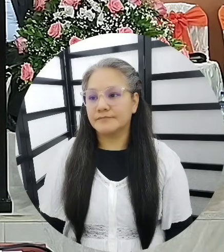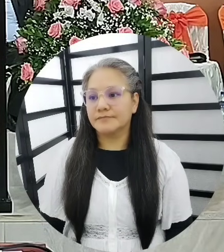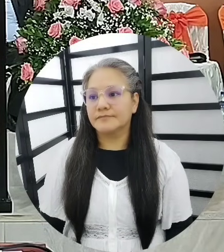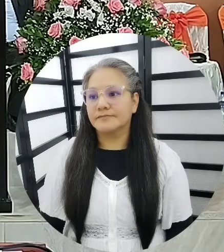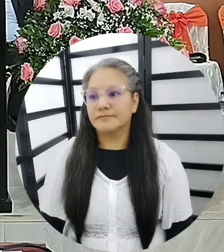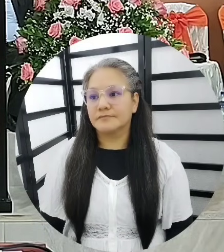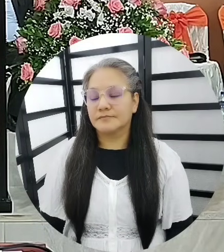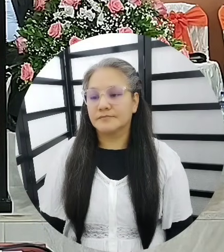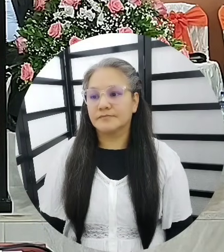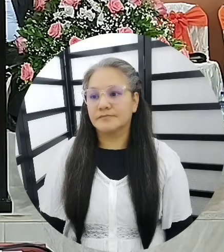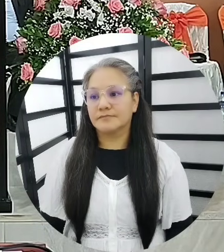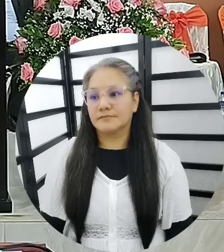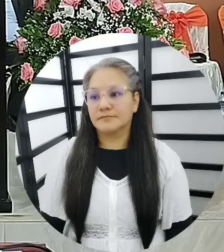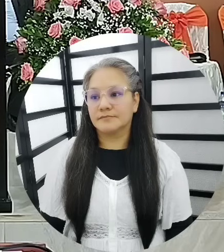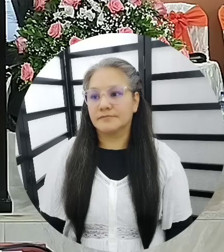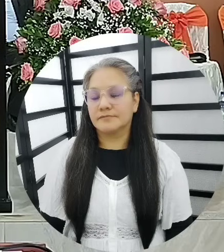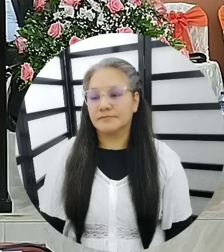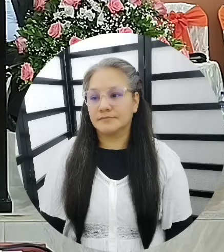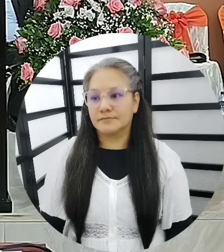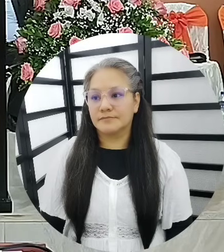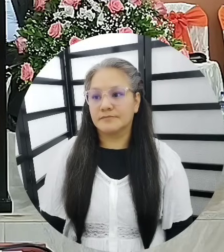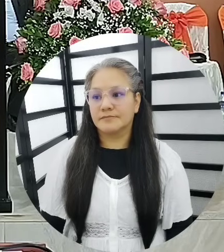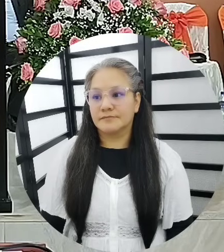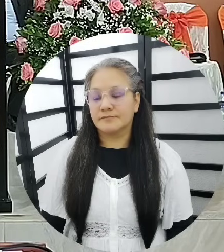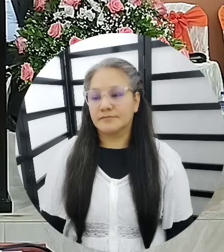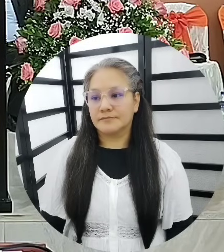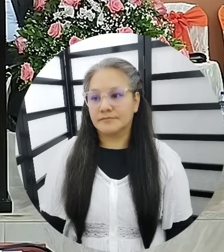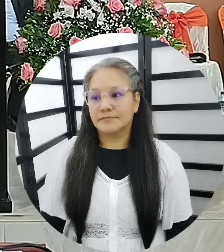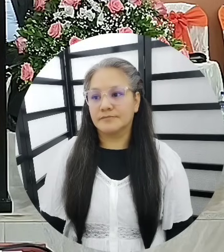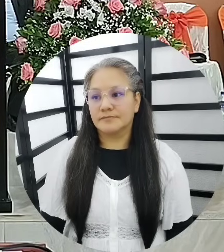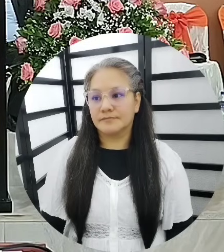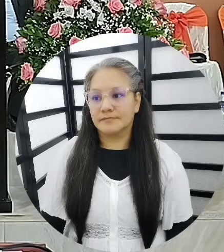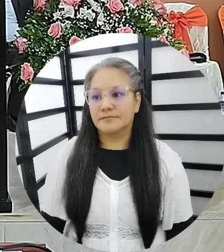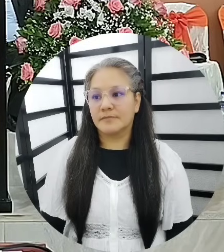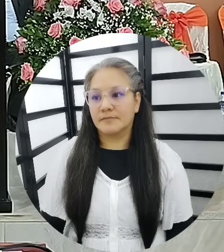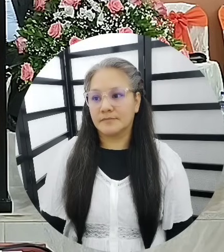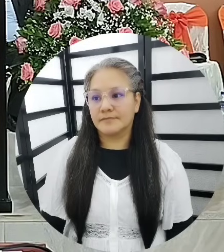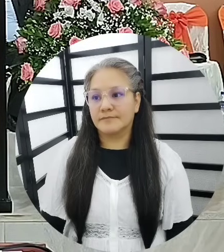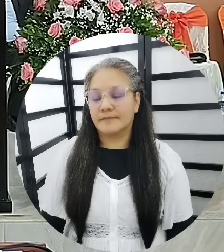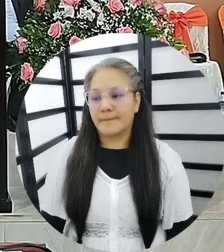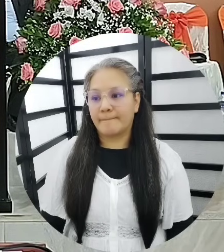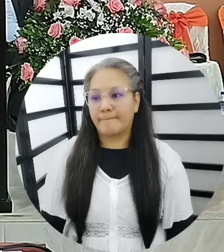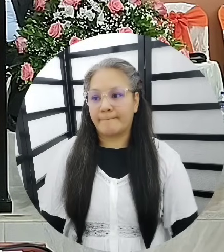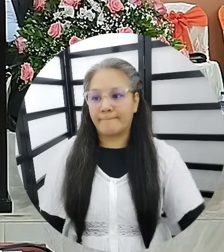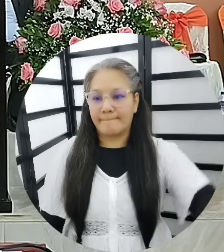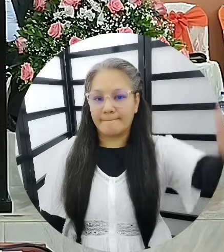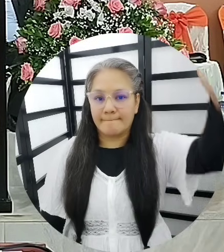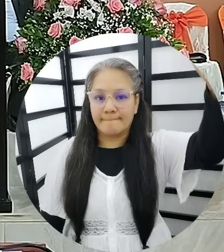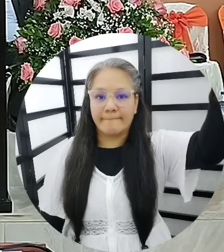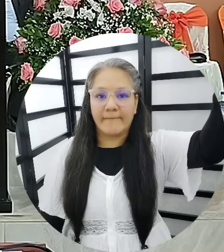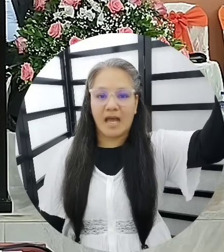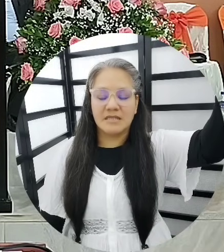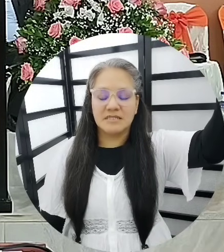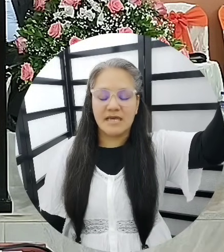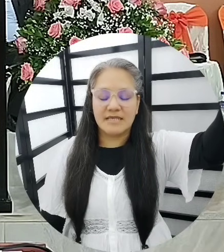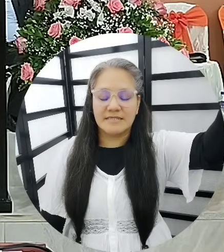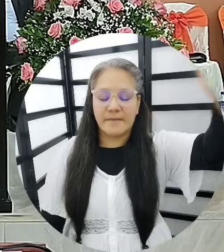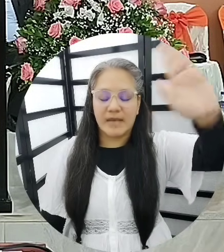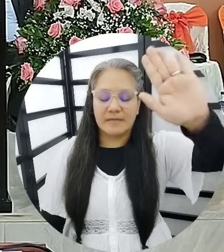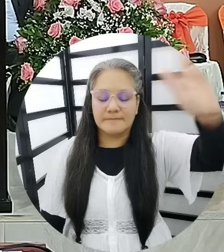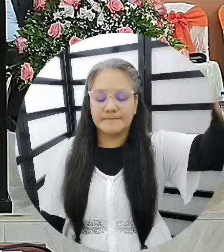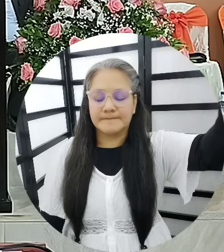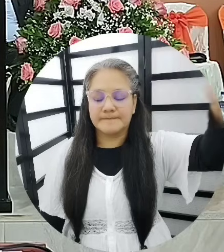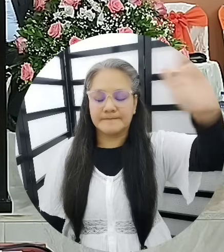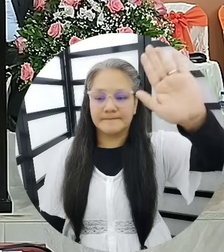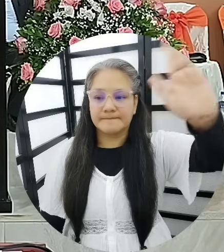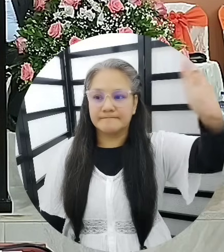corazón de Dios y que Dios la ha llevado adelante y la sigue llevando, que Dios la ha guardado, la ha